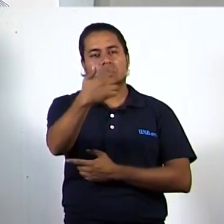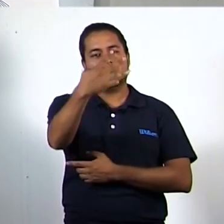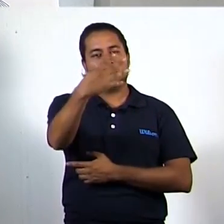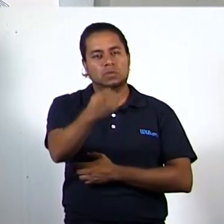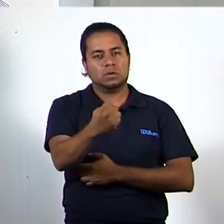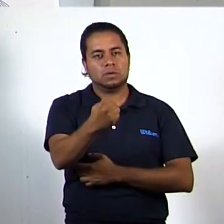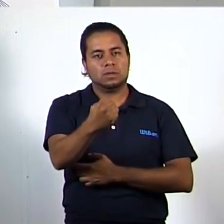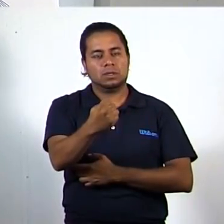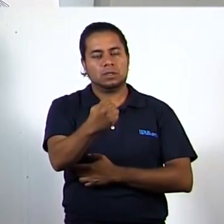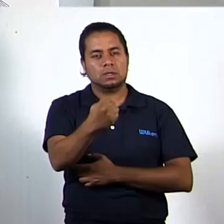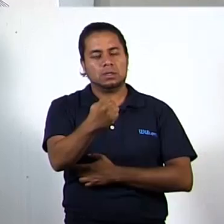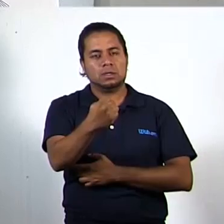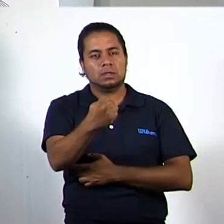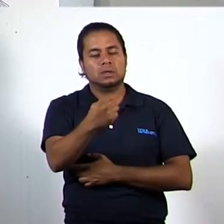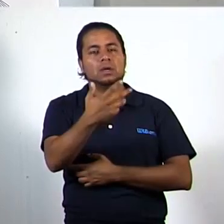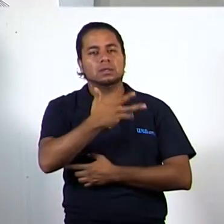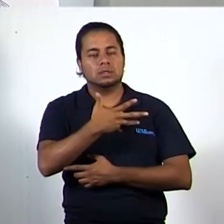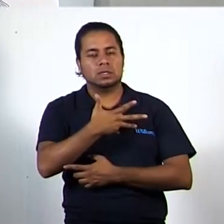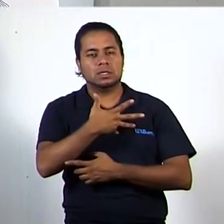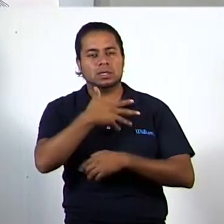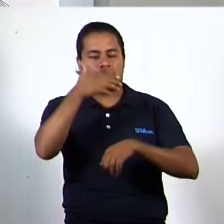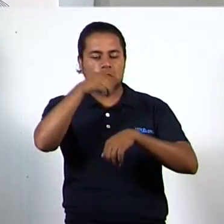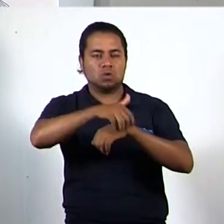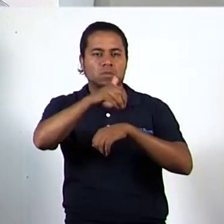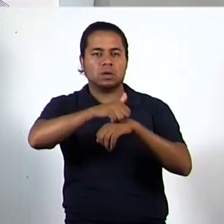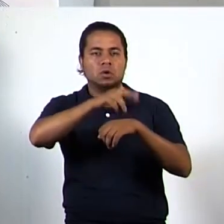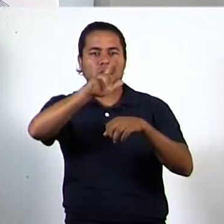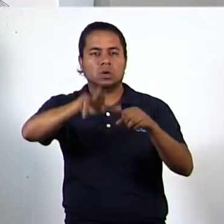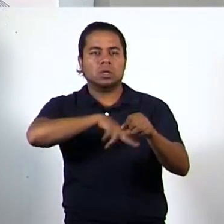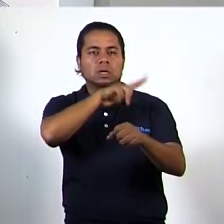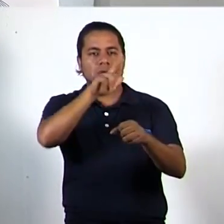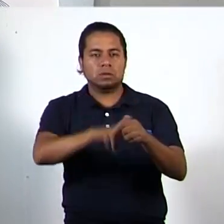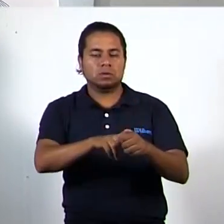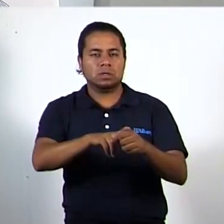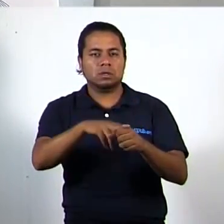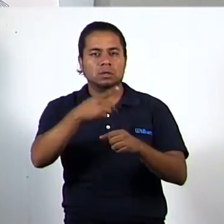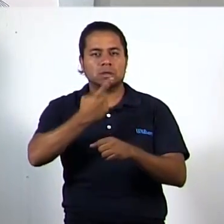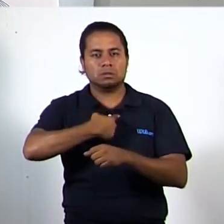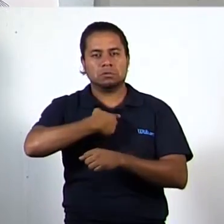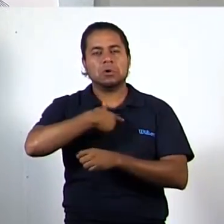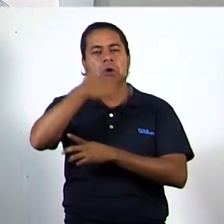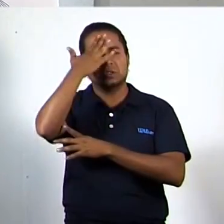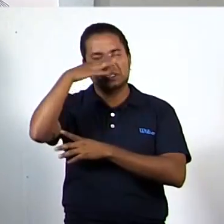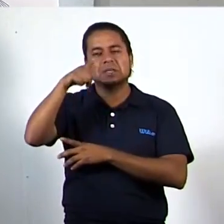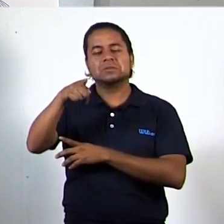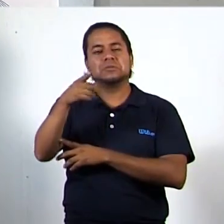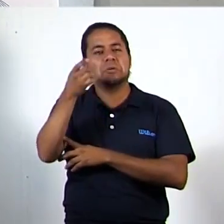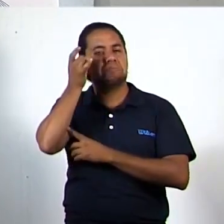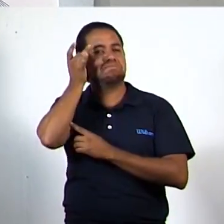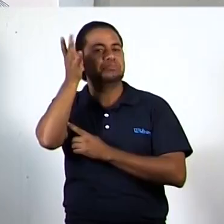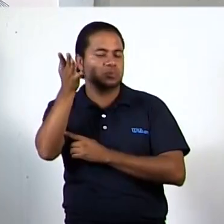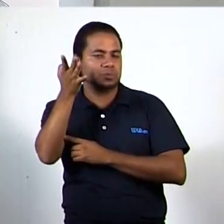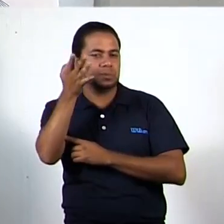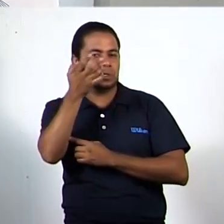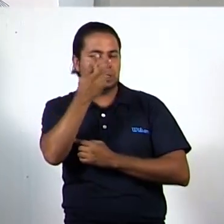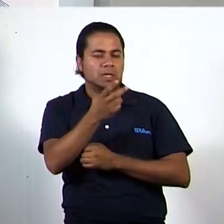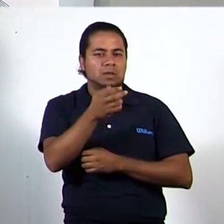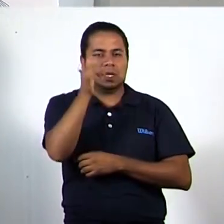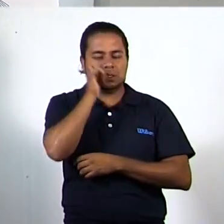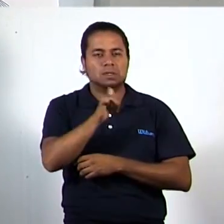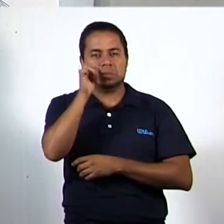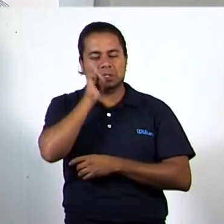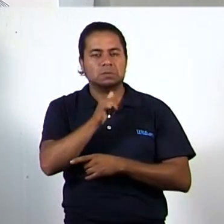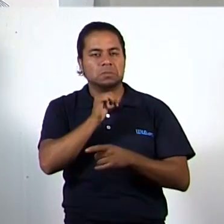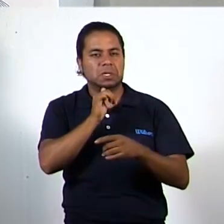9 son los números naturales. Y estoy seguro que tú los conoces. Y esos números naturales siempre